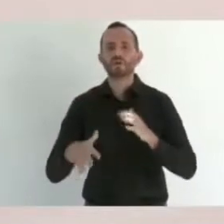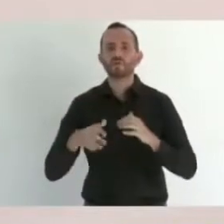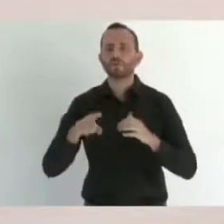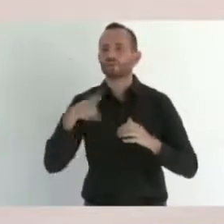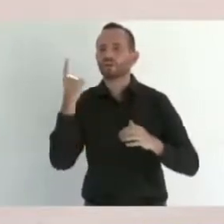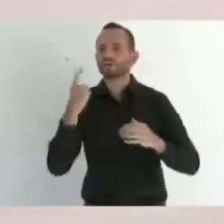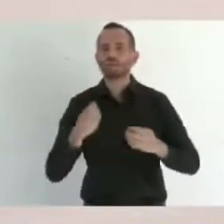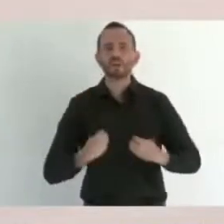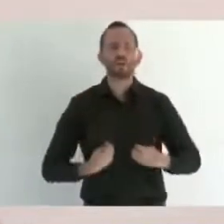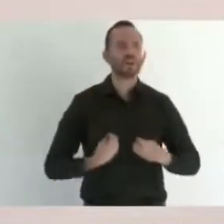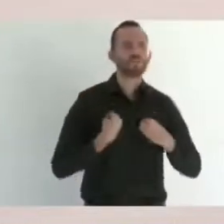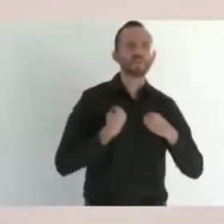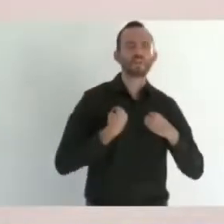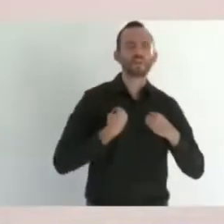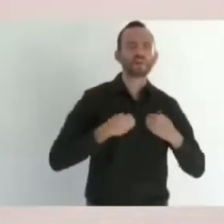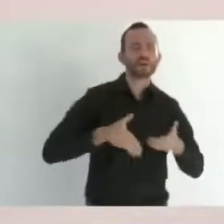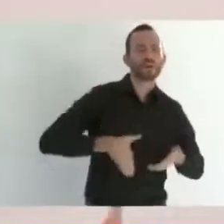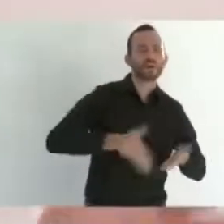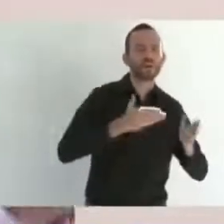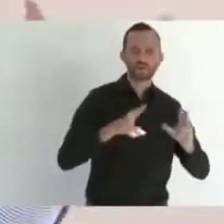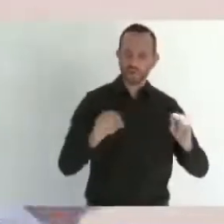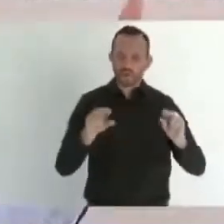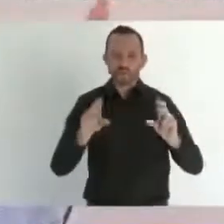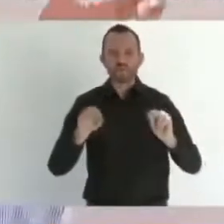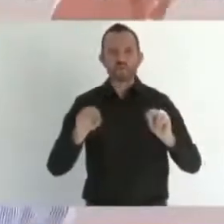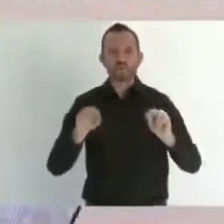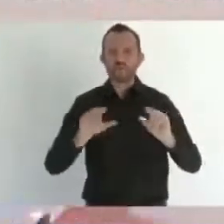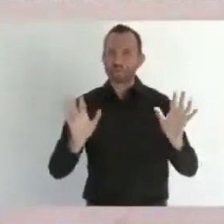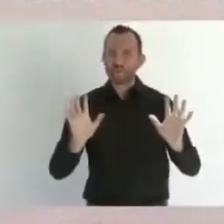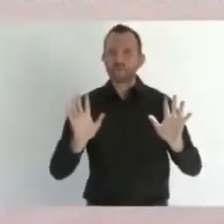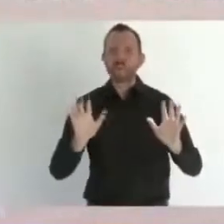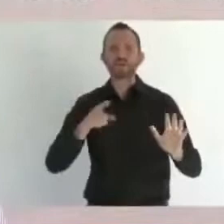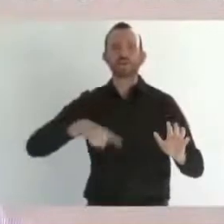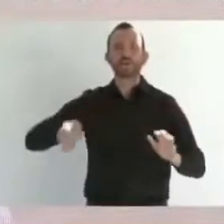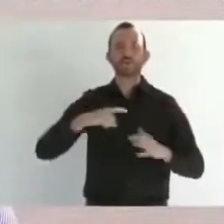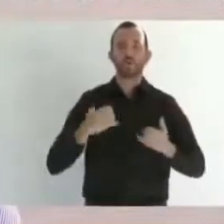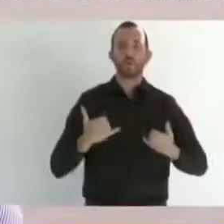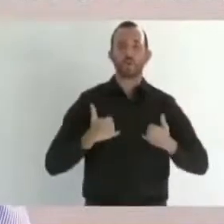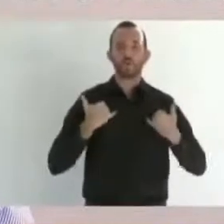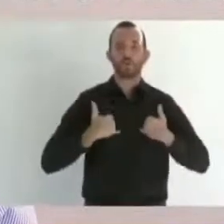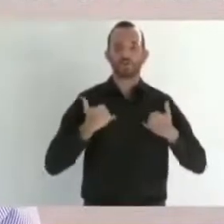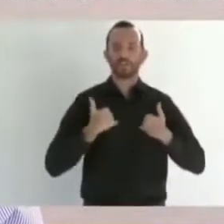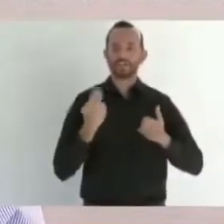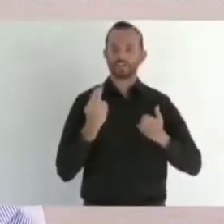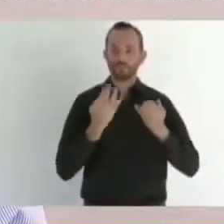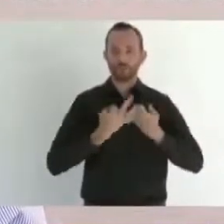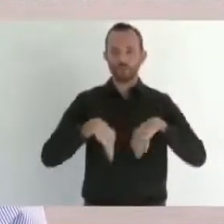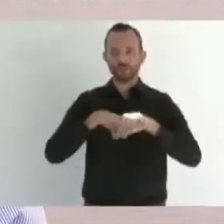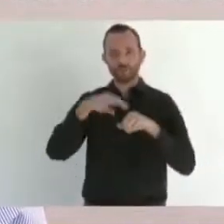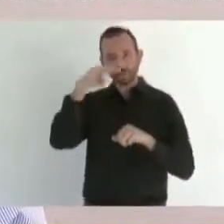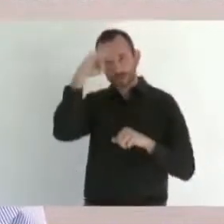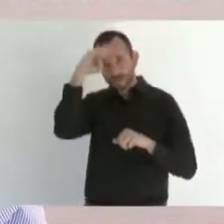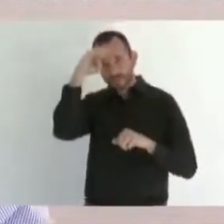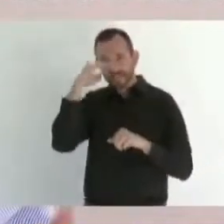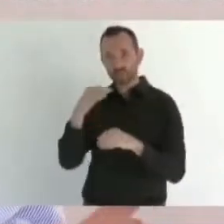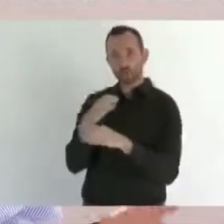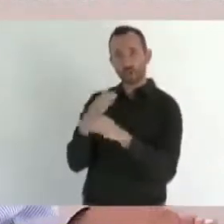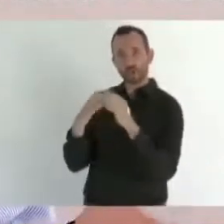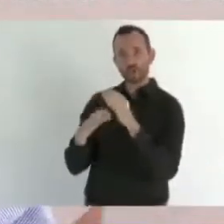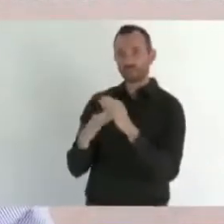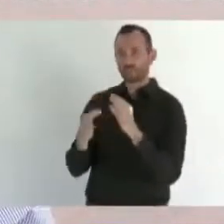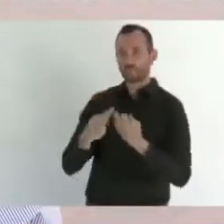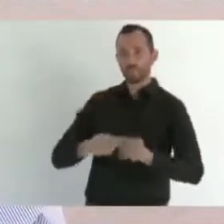el qué se esté pensando nada más en lo material en el